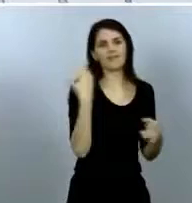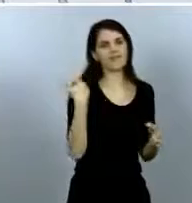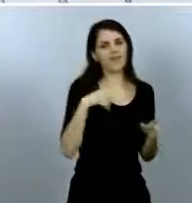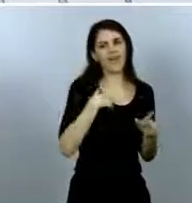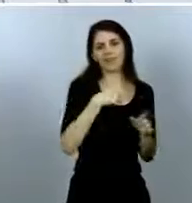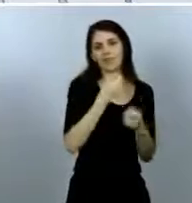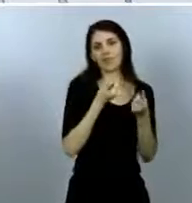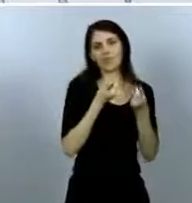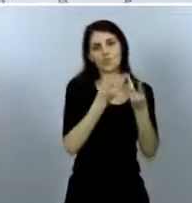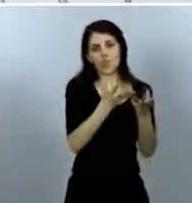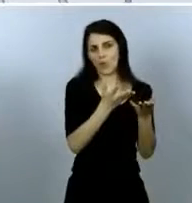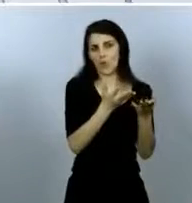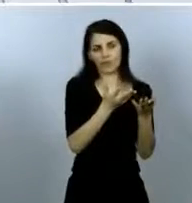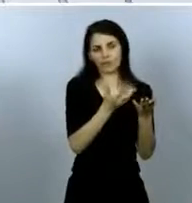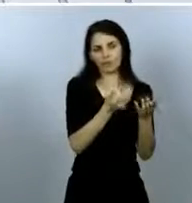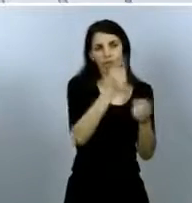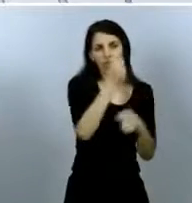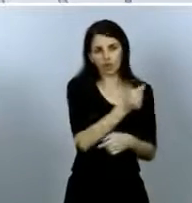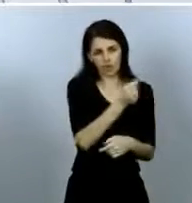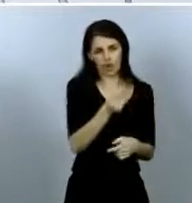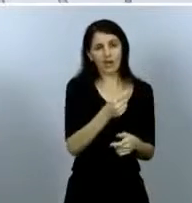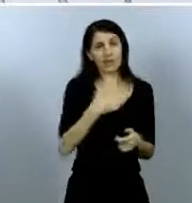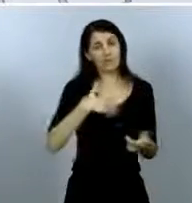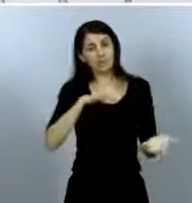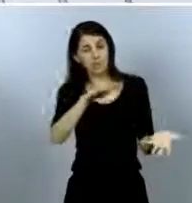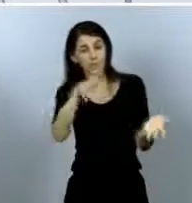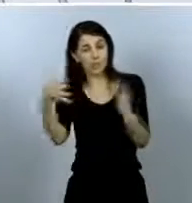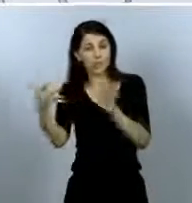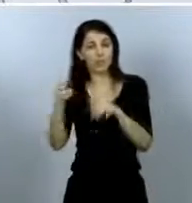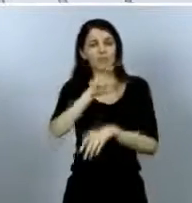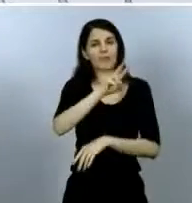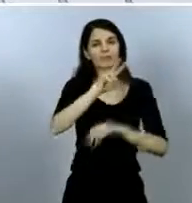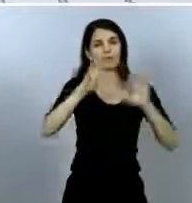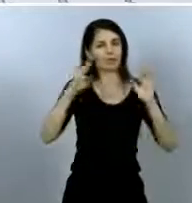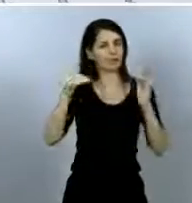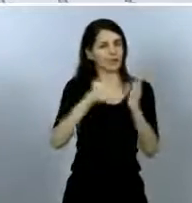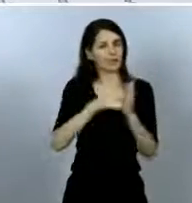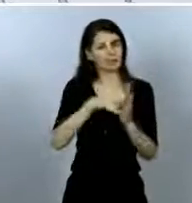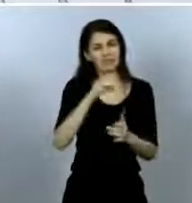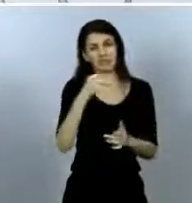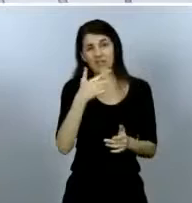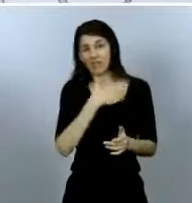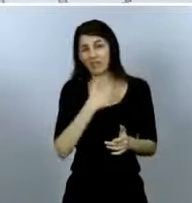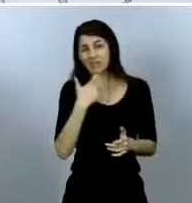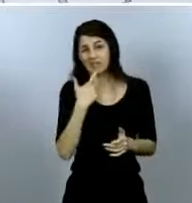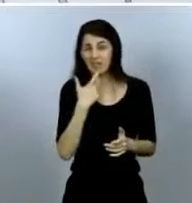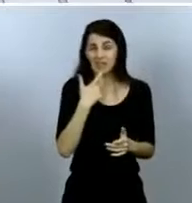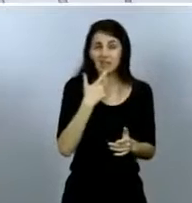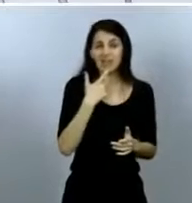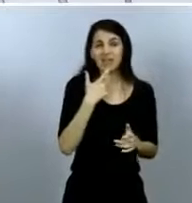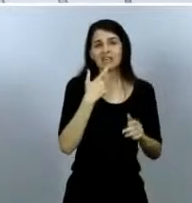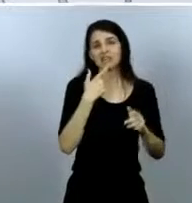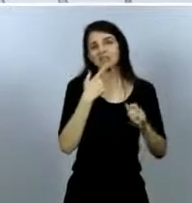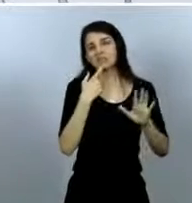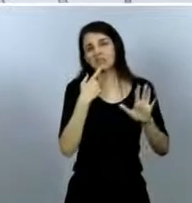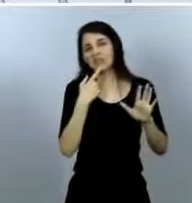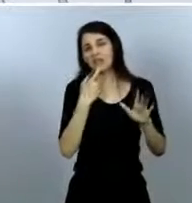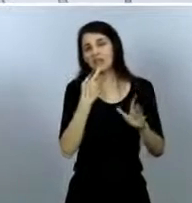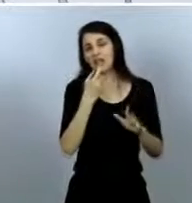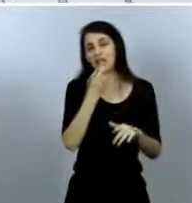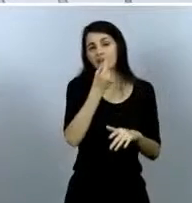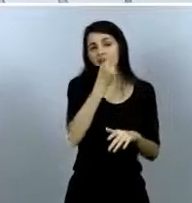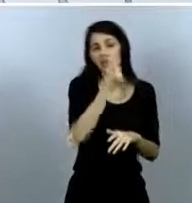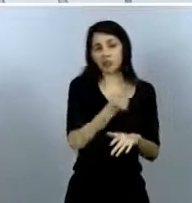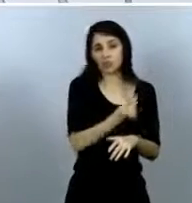a los 28 mil que suponen prácticamente un iba a decir 66 60 sesenta y tantos por ciento del total de exceso de